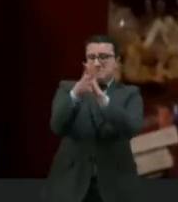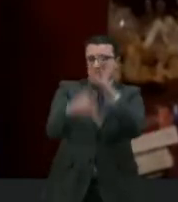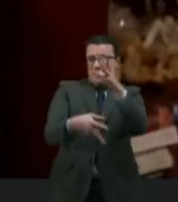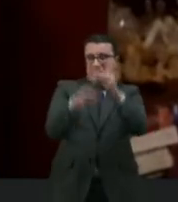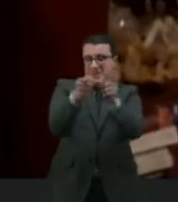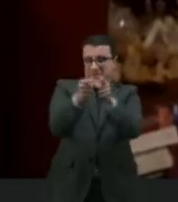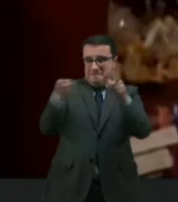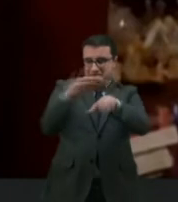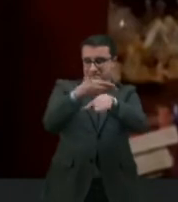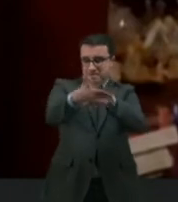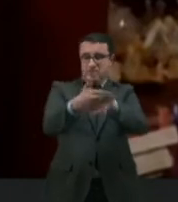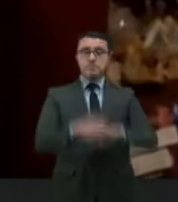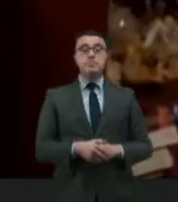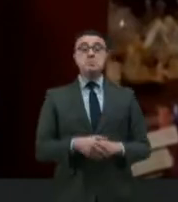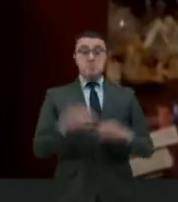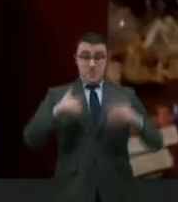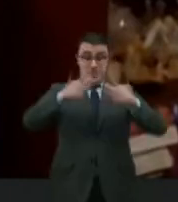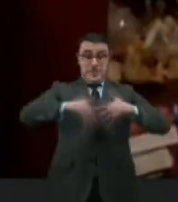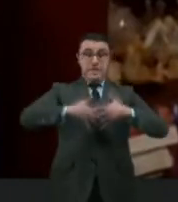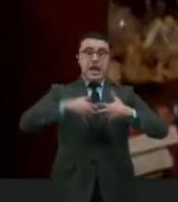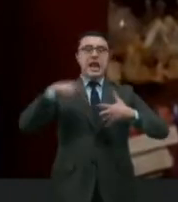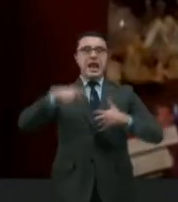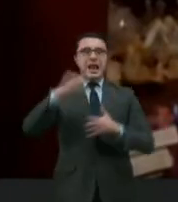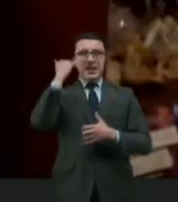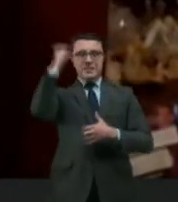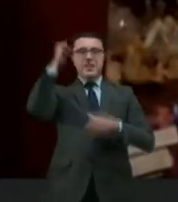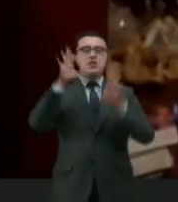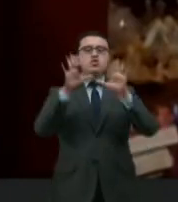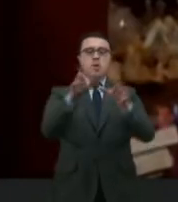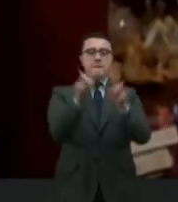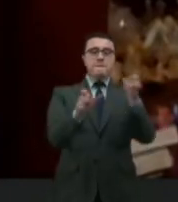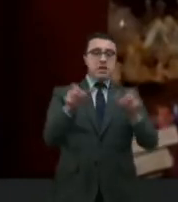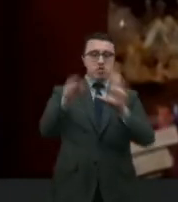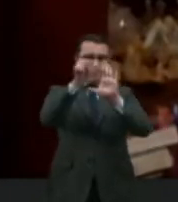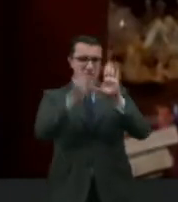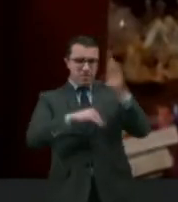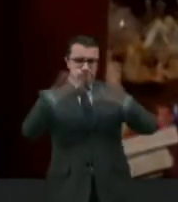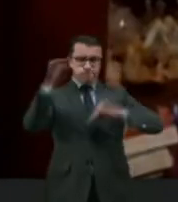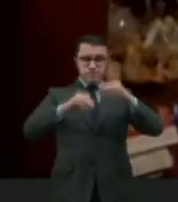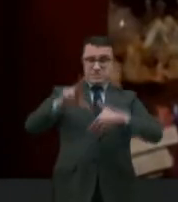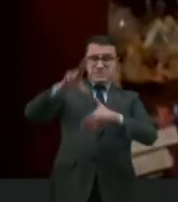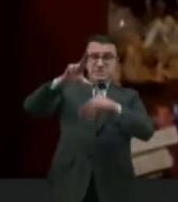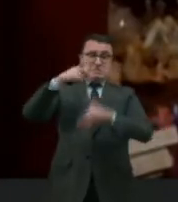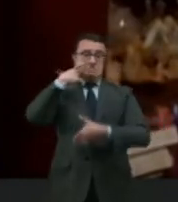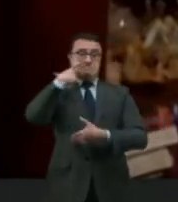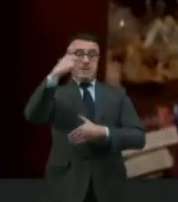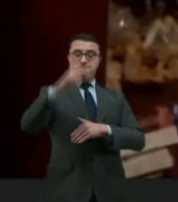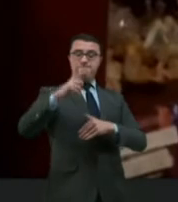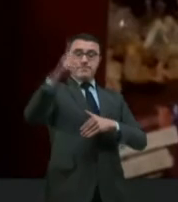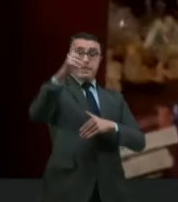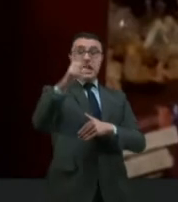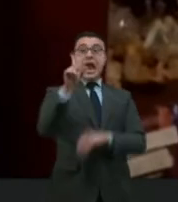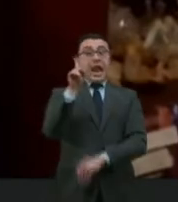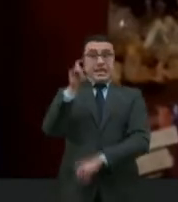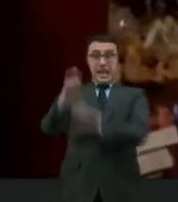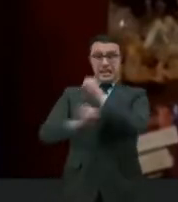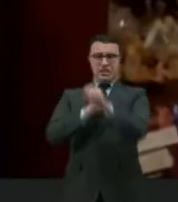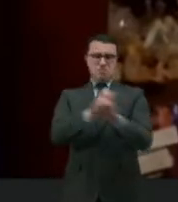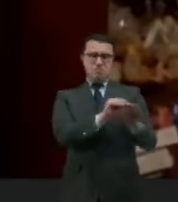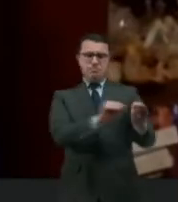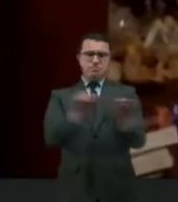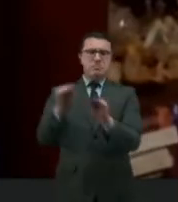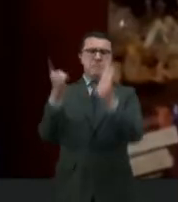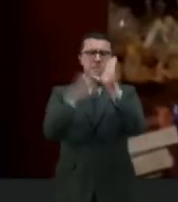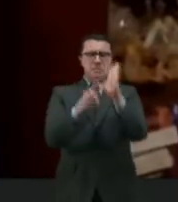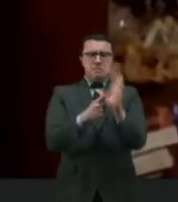WorldTech, nosotros somos pioneros de los bootcamps de programación en toda América Latina. Llevamos 6 años formando a miles de personas